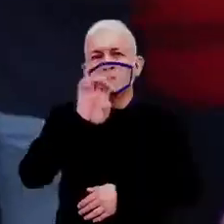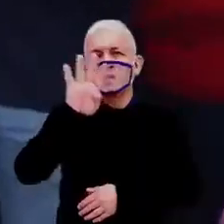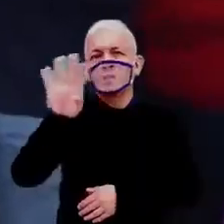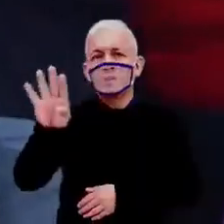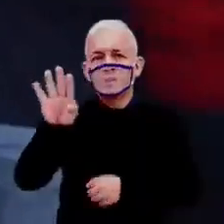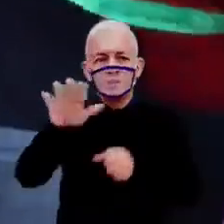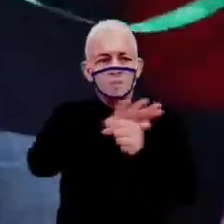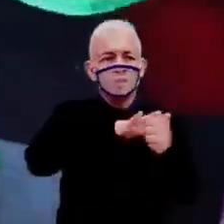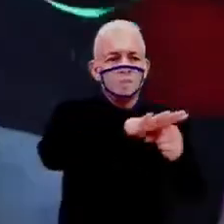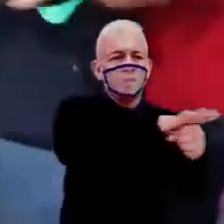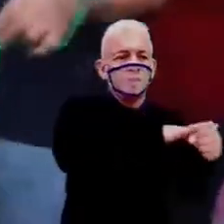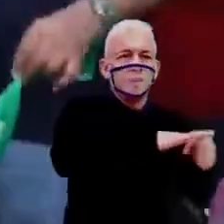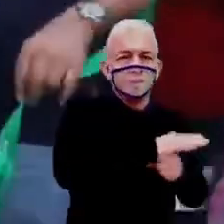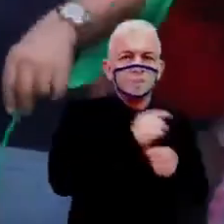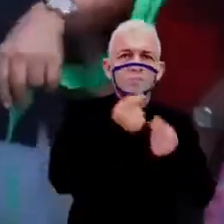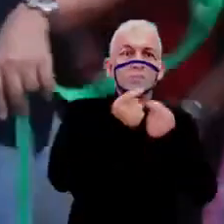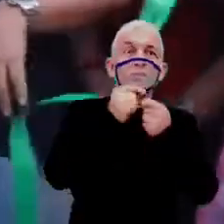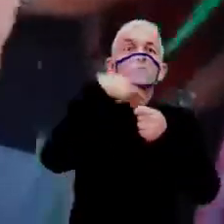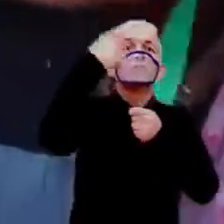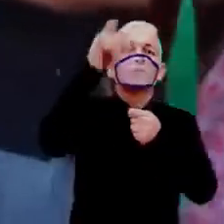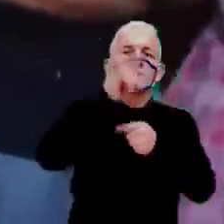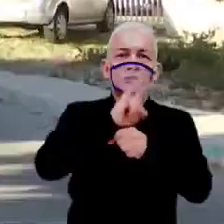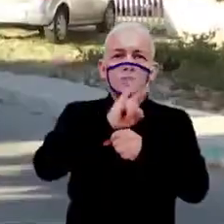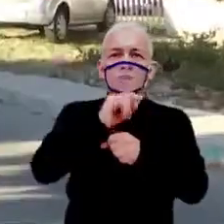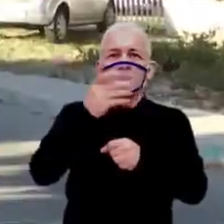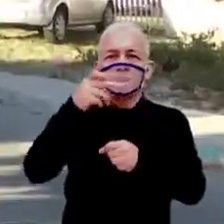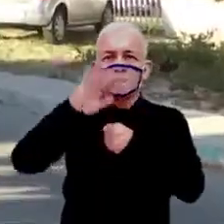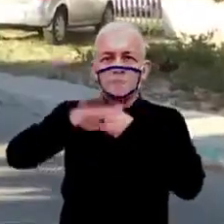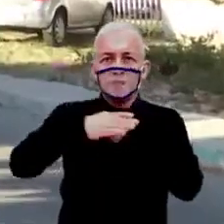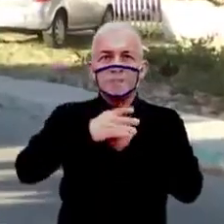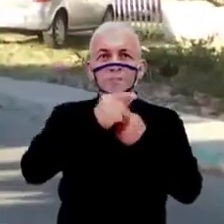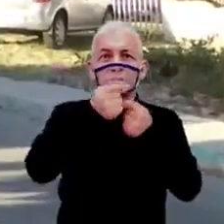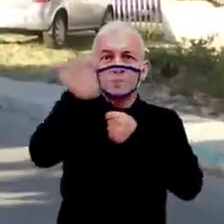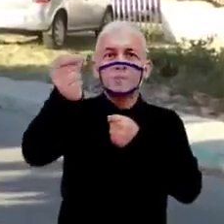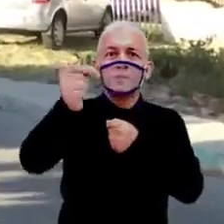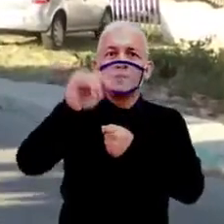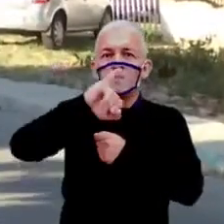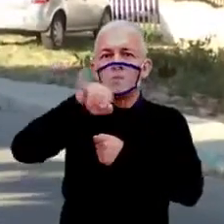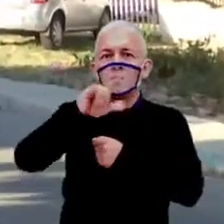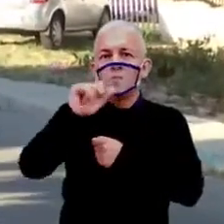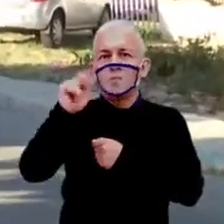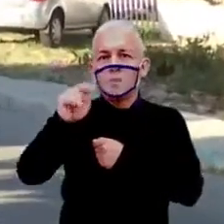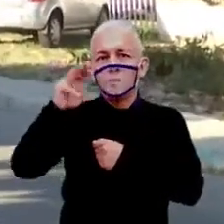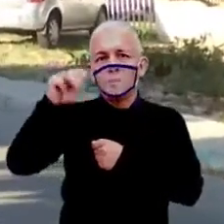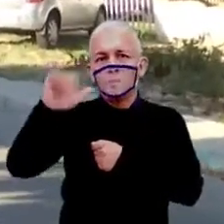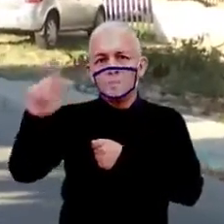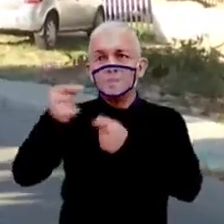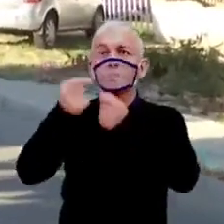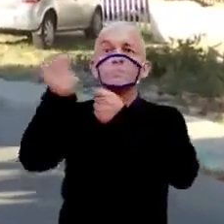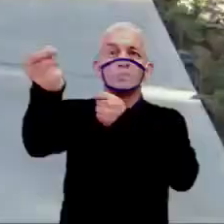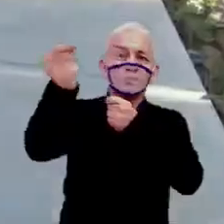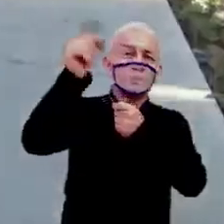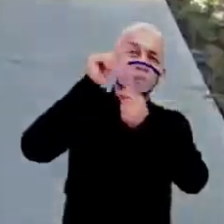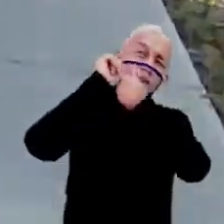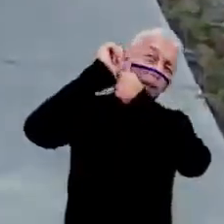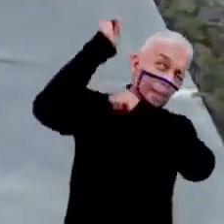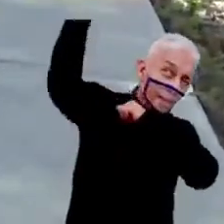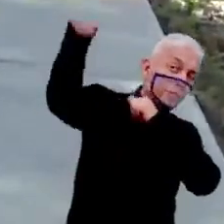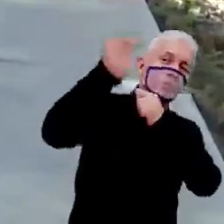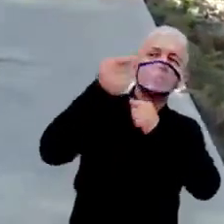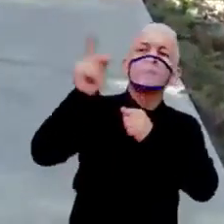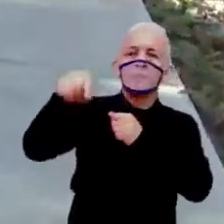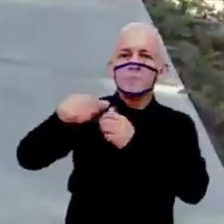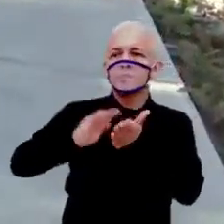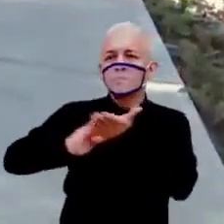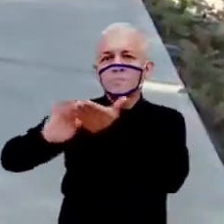la ciudad y los corregimientos también de La Playa y de allá de Juan Mina. Además de esto, se